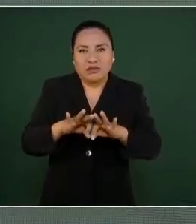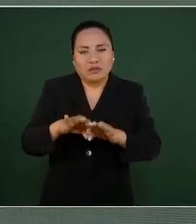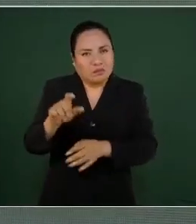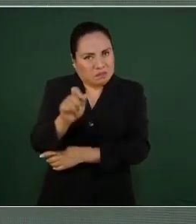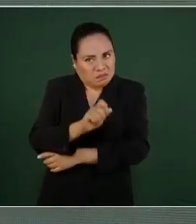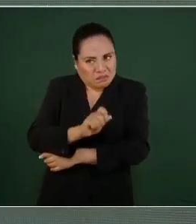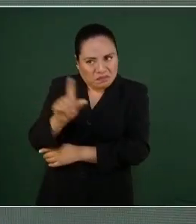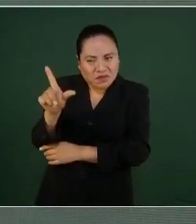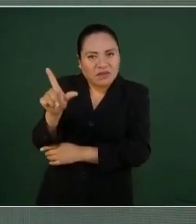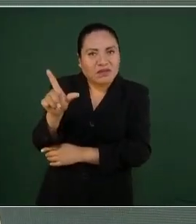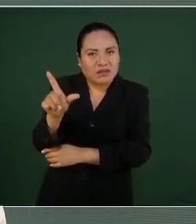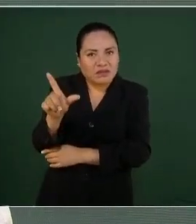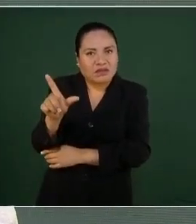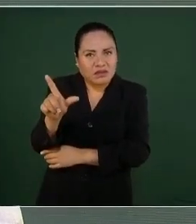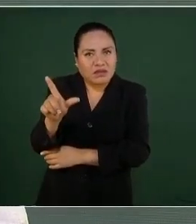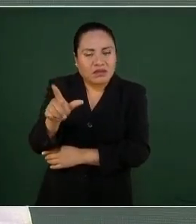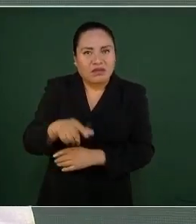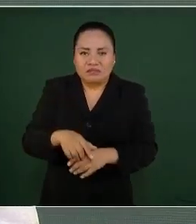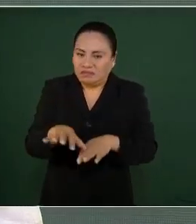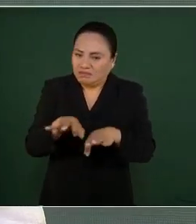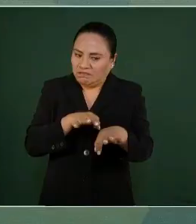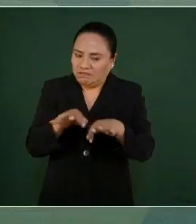profesionalismo.